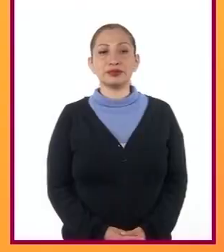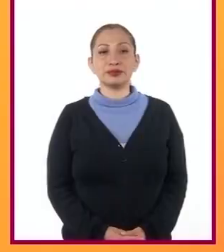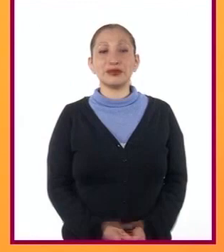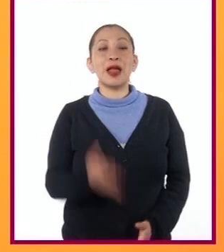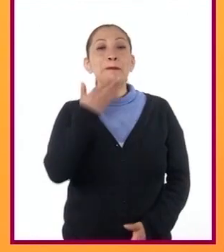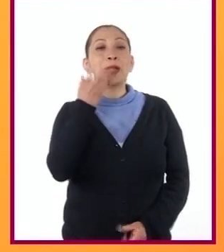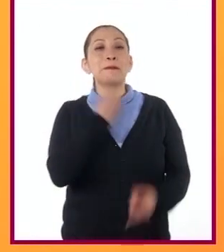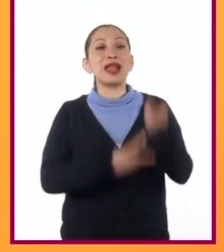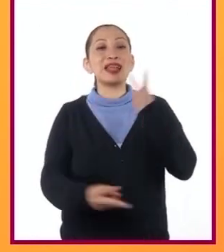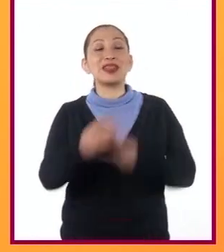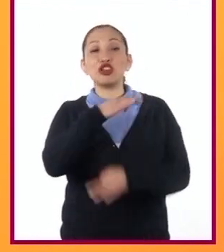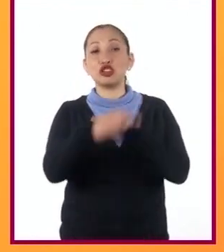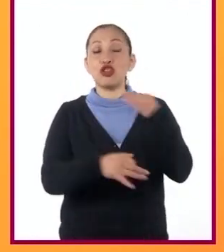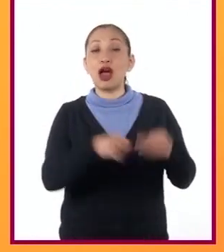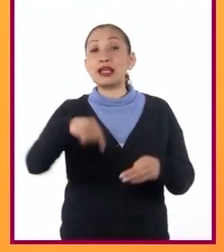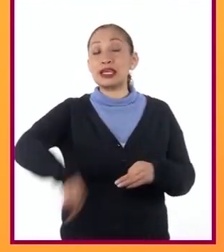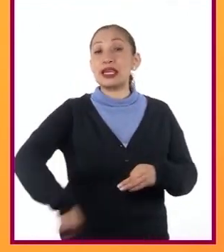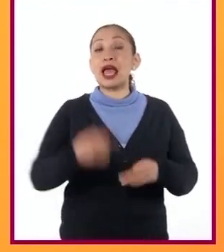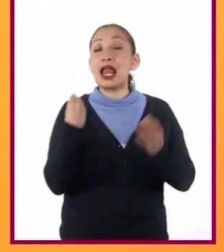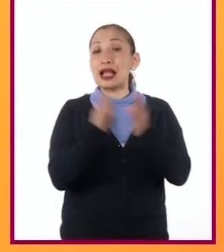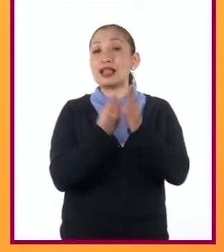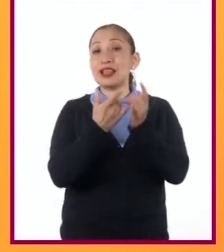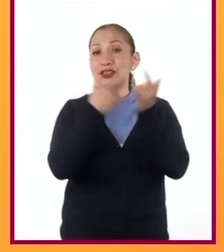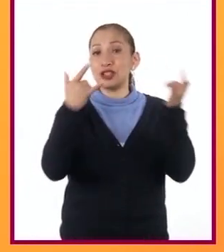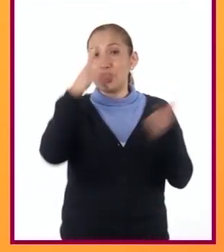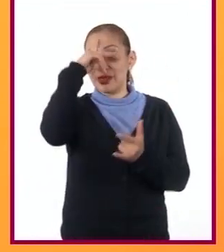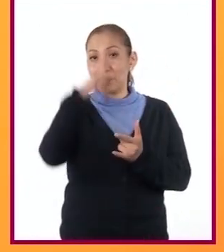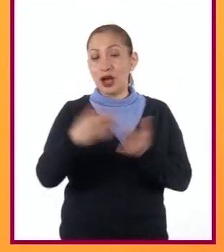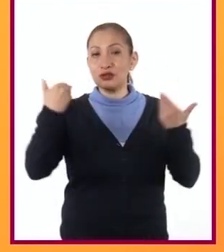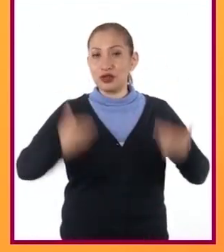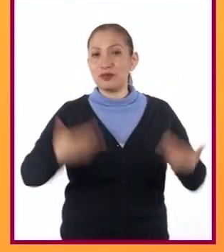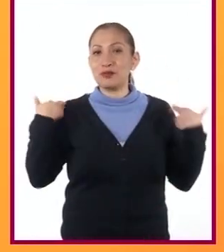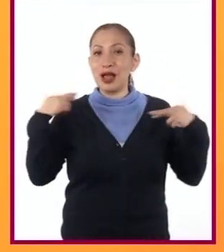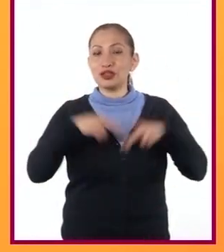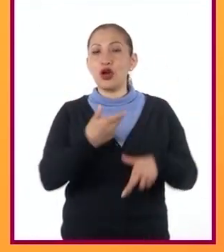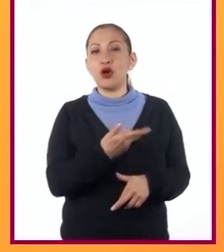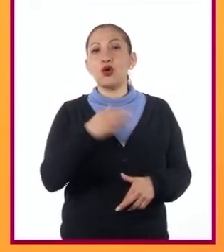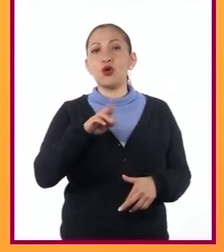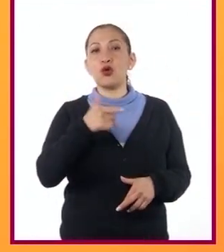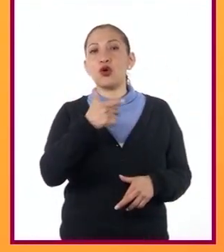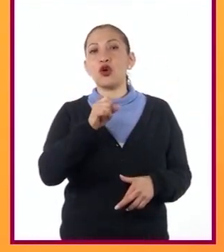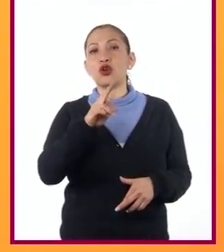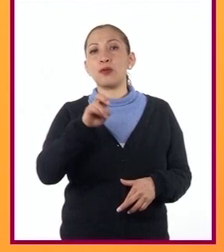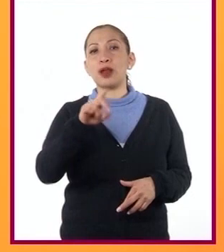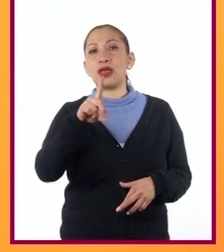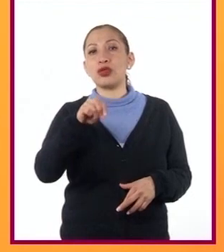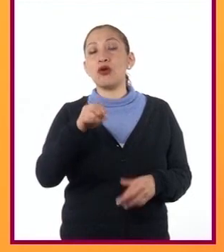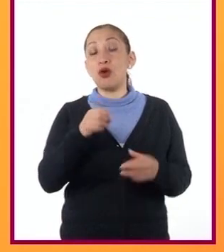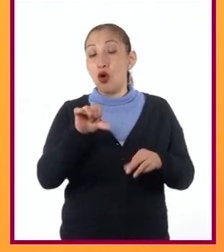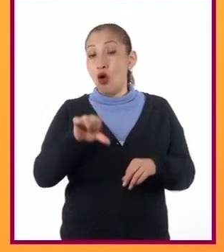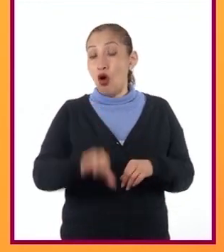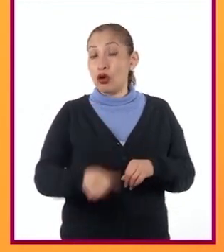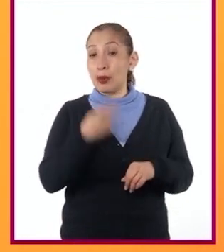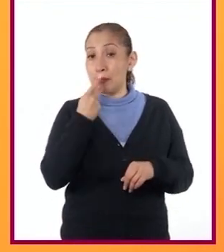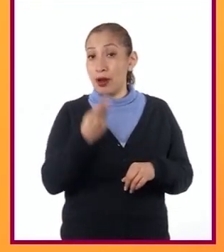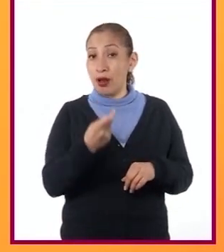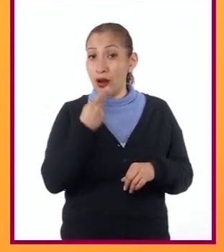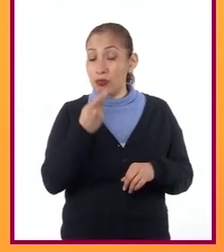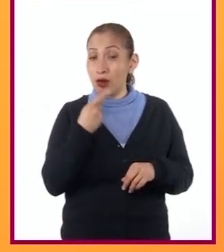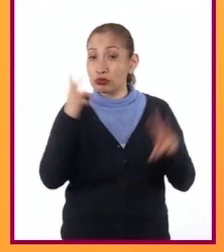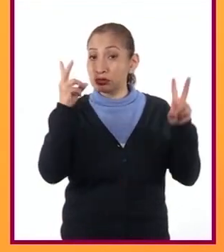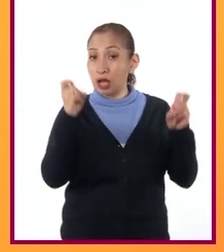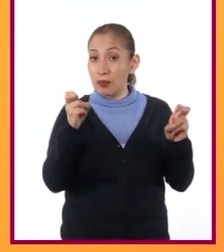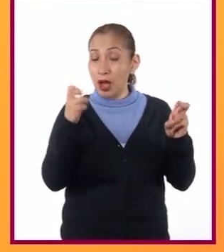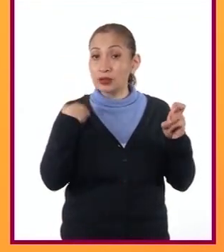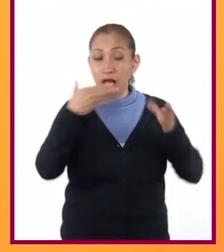Sean bienvenidos y bienvenidas a la sesión de Historia de México. Soy el profesor Hugo Robledo. En esta ocasión abordaremos los